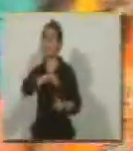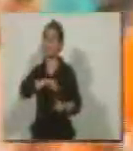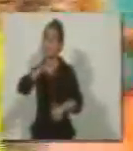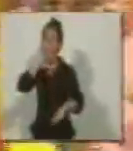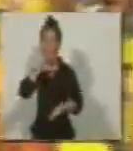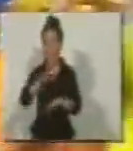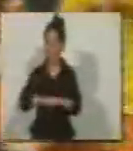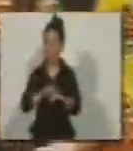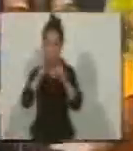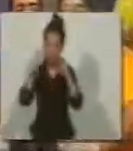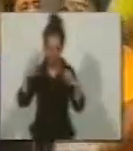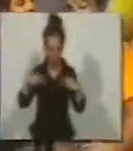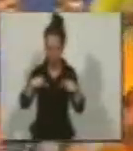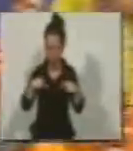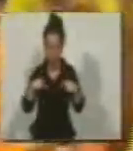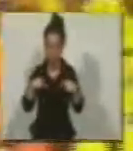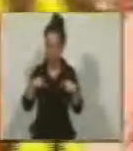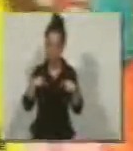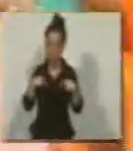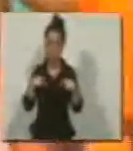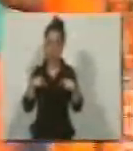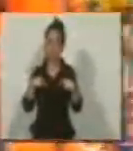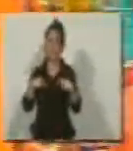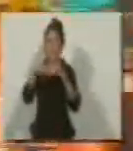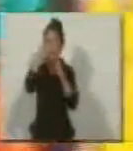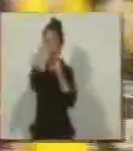culpables en la lista de 40